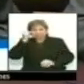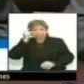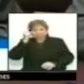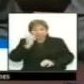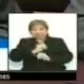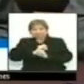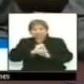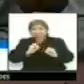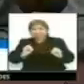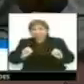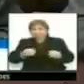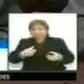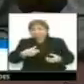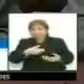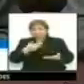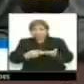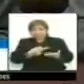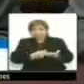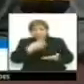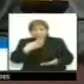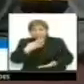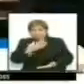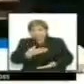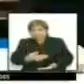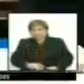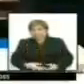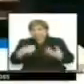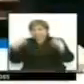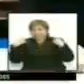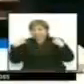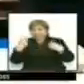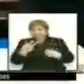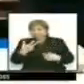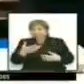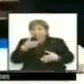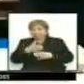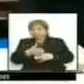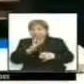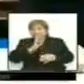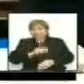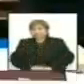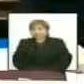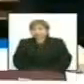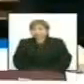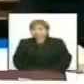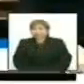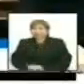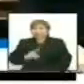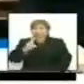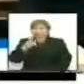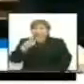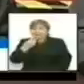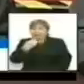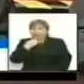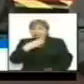nada. Ya hemos tenido diálogos con el señor de Solar, hemos ido a su despacho 2-3 veces. La segunda vez